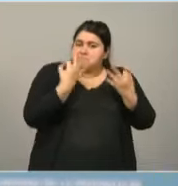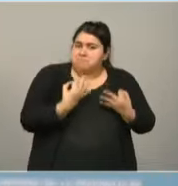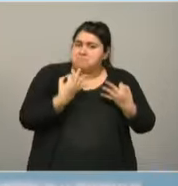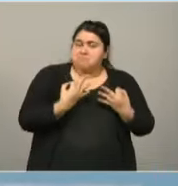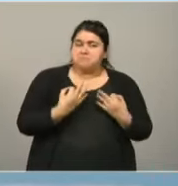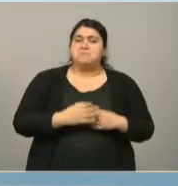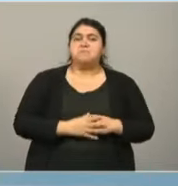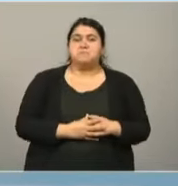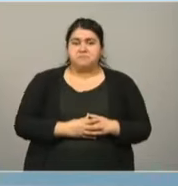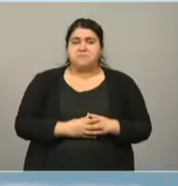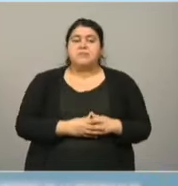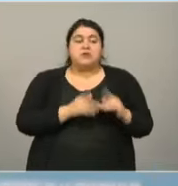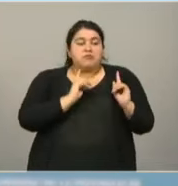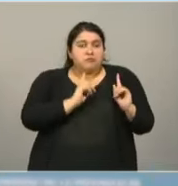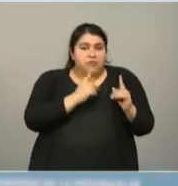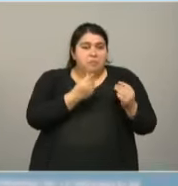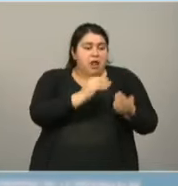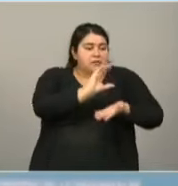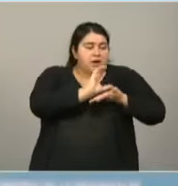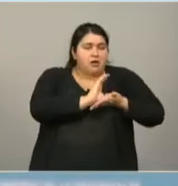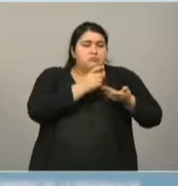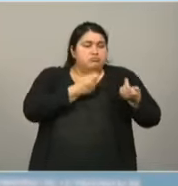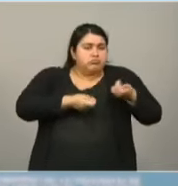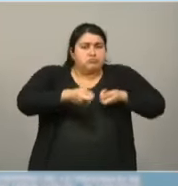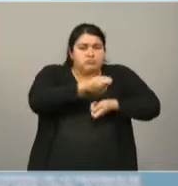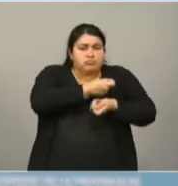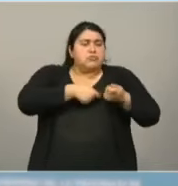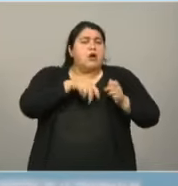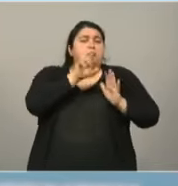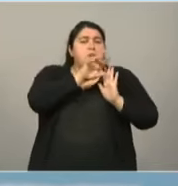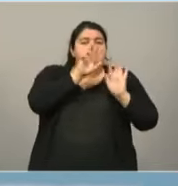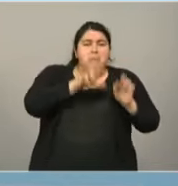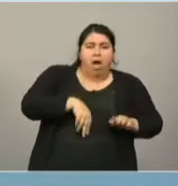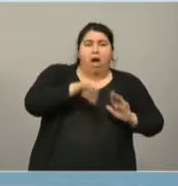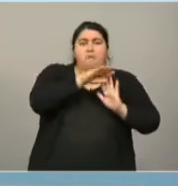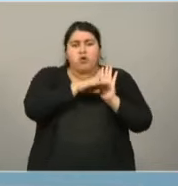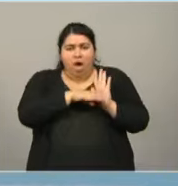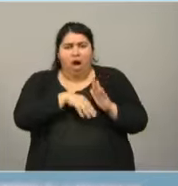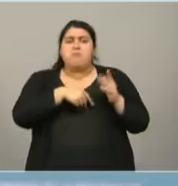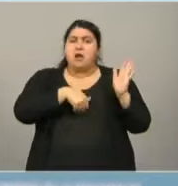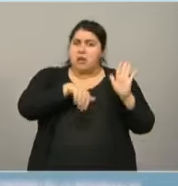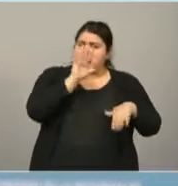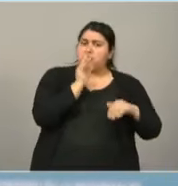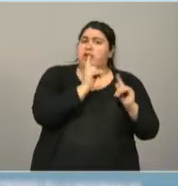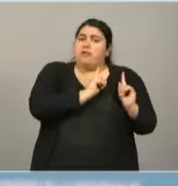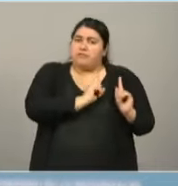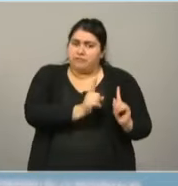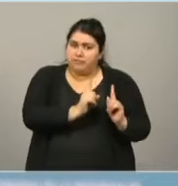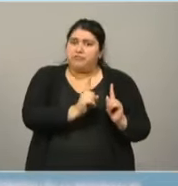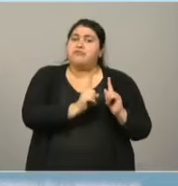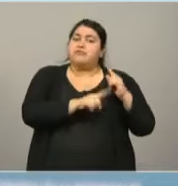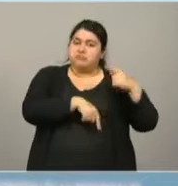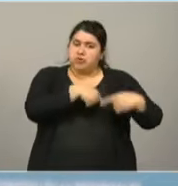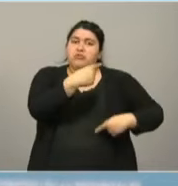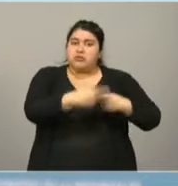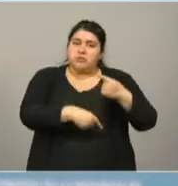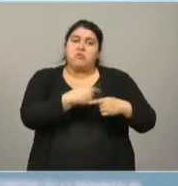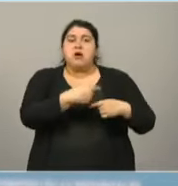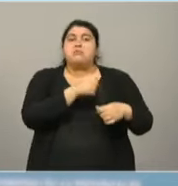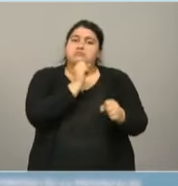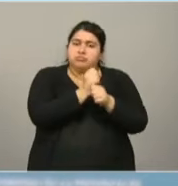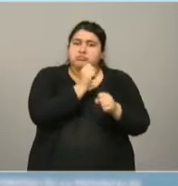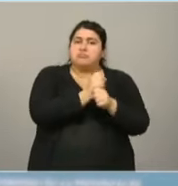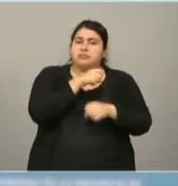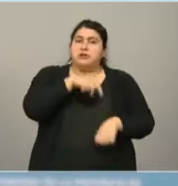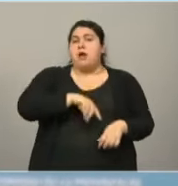sostenibles manteniendo los programas la gran mayoría de los programas que viene realizando la